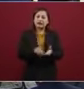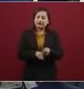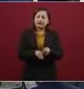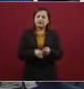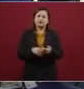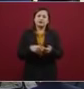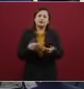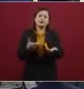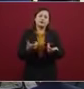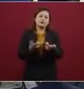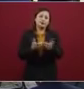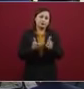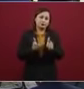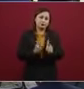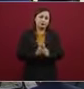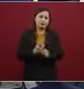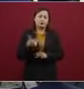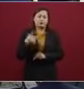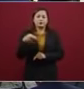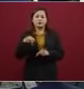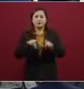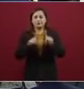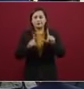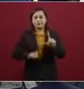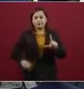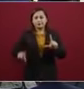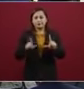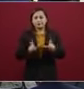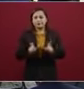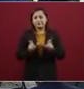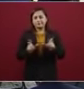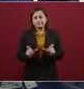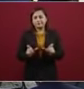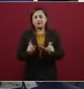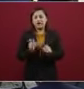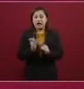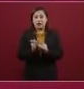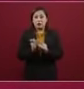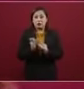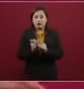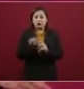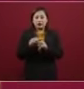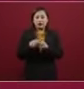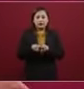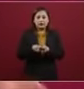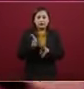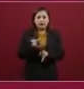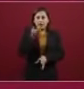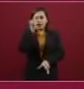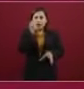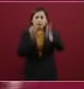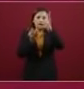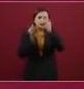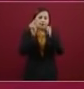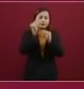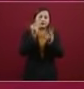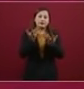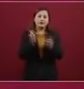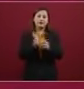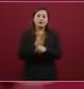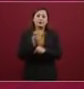profunda en los temas inherentes a la Guardia Nacional. Así es que entraremos al relevo en algunas respuestas,